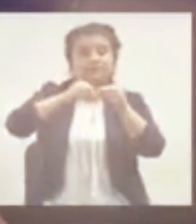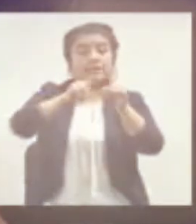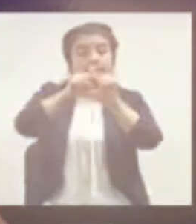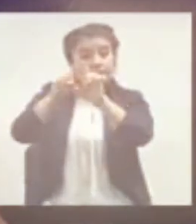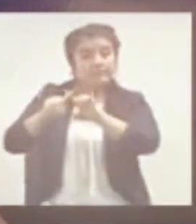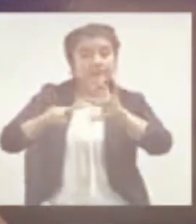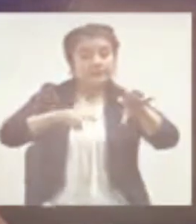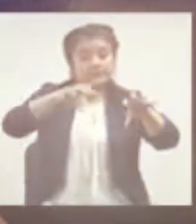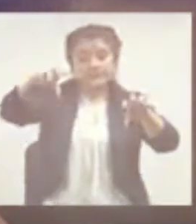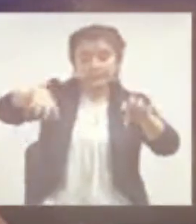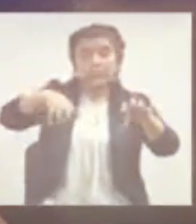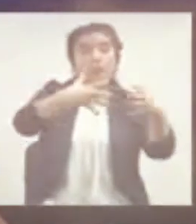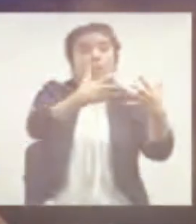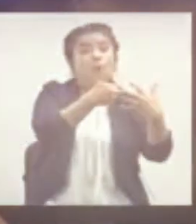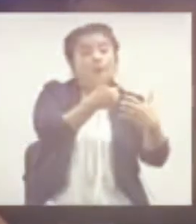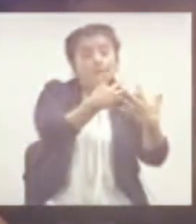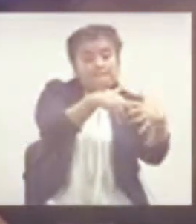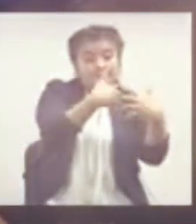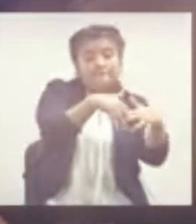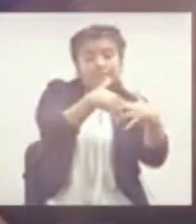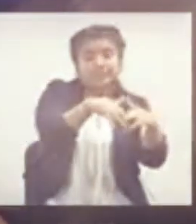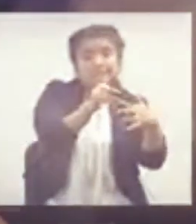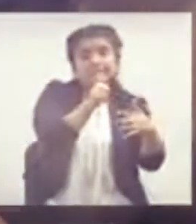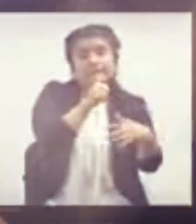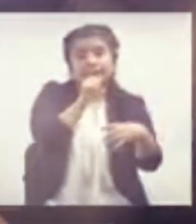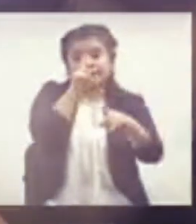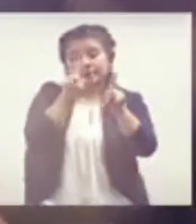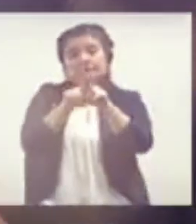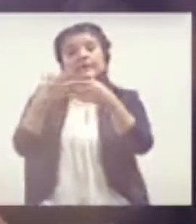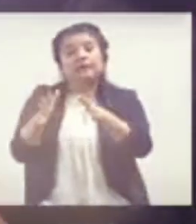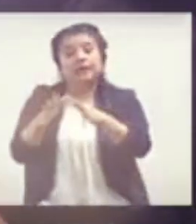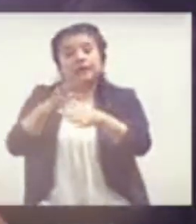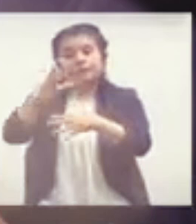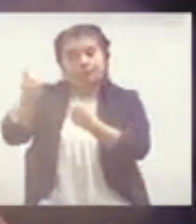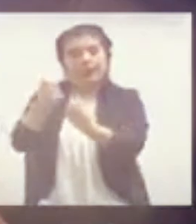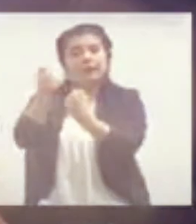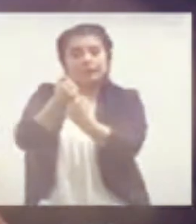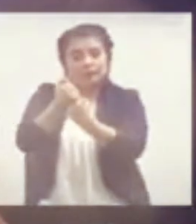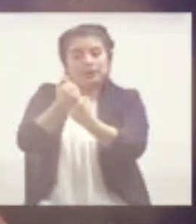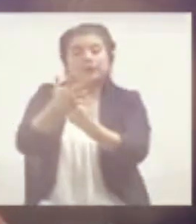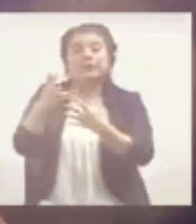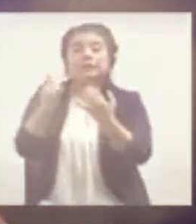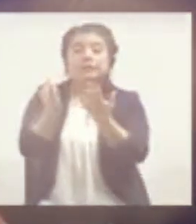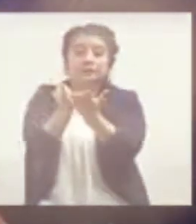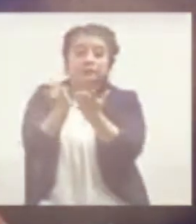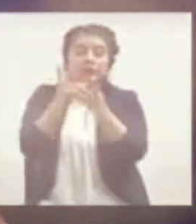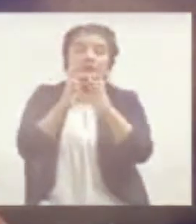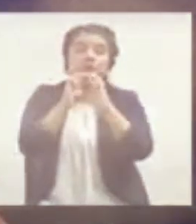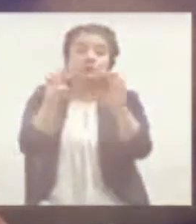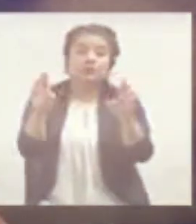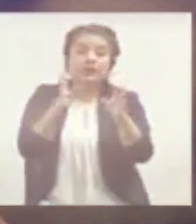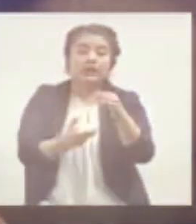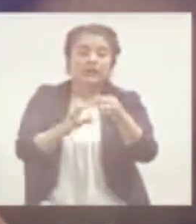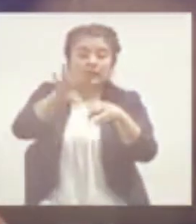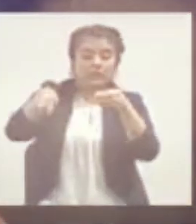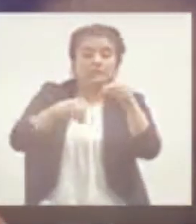sectores, tanto el sector empresarial como el enriquecimiento que tiene para la democracia participativa, la incorporación de